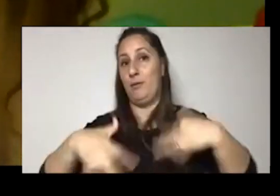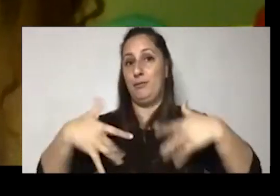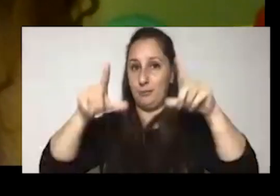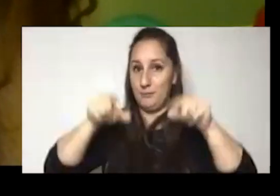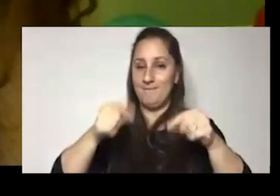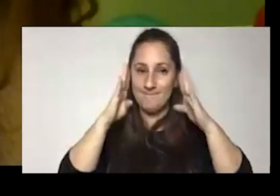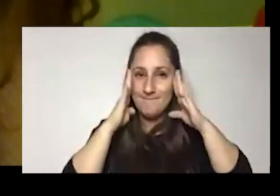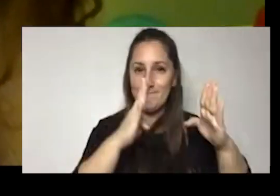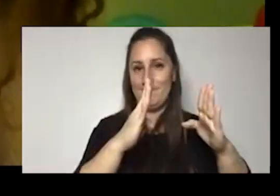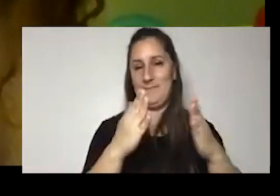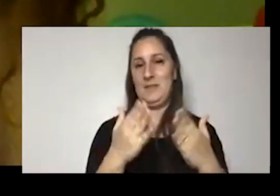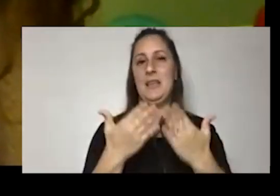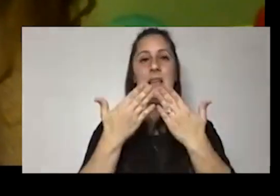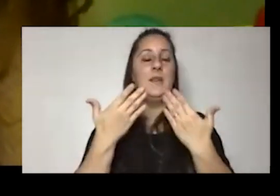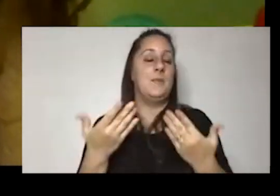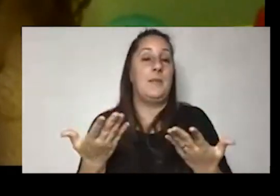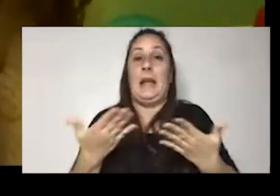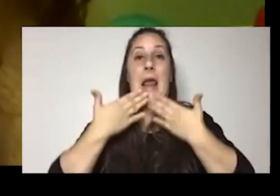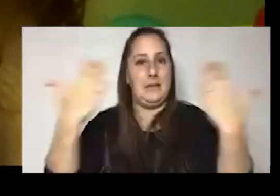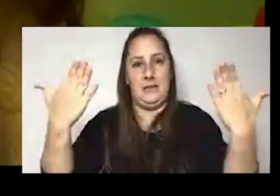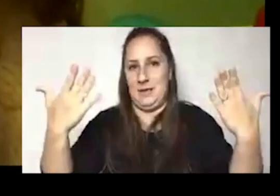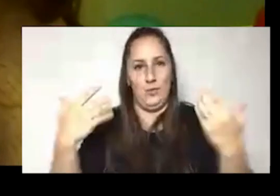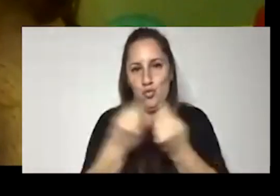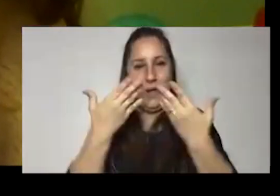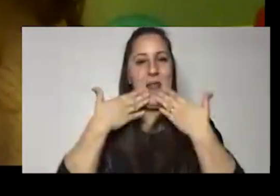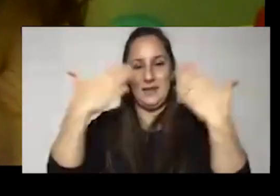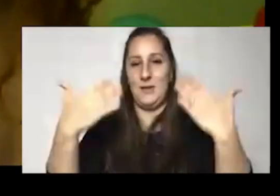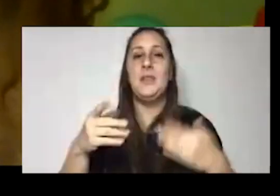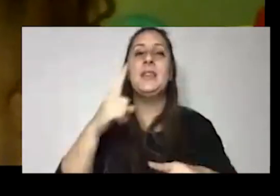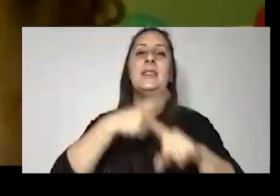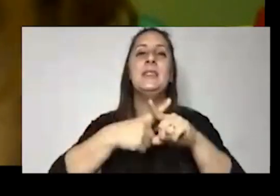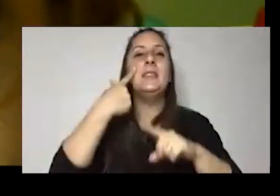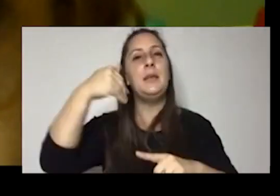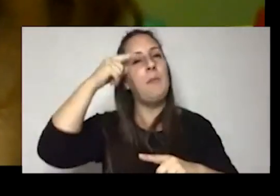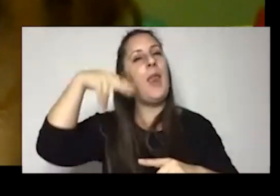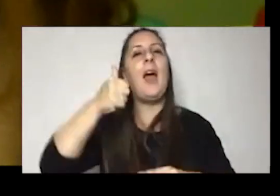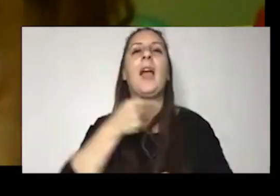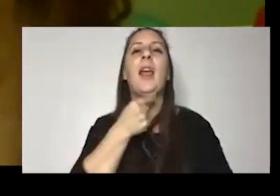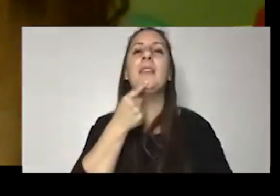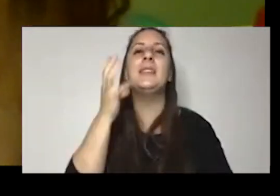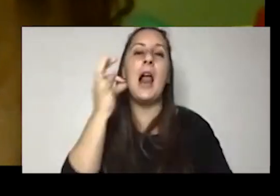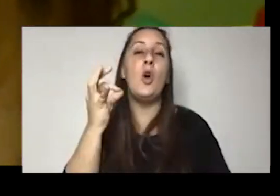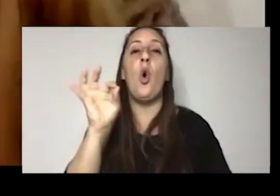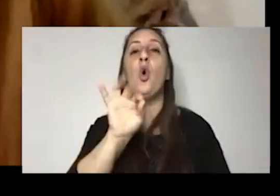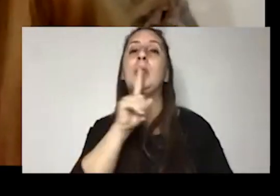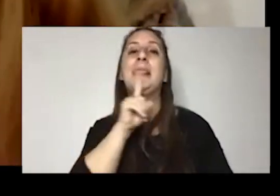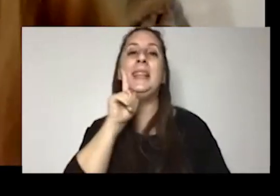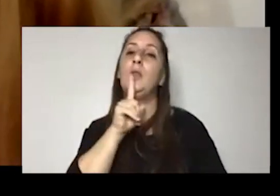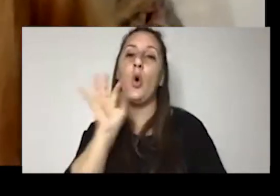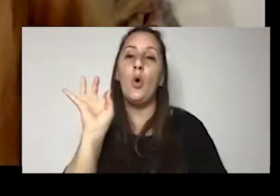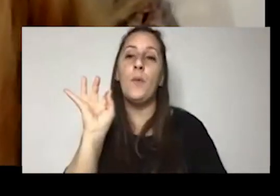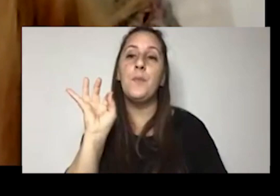así que la verdad infinitas gracias. Jimé, no sé si querés agregar algo o Tito. Bueno,